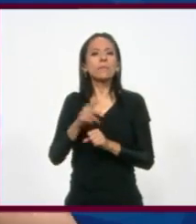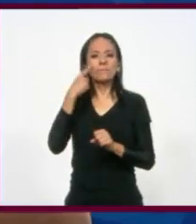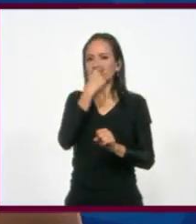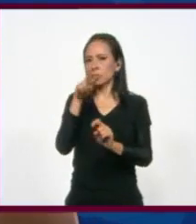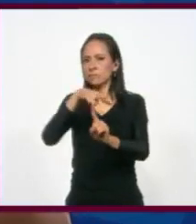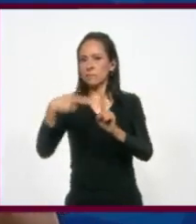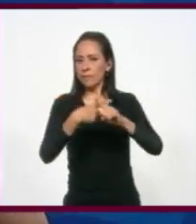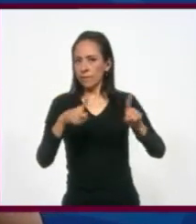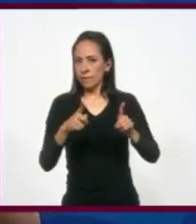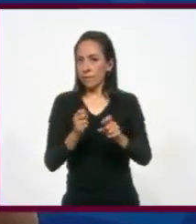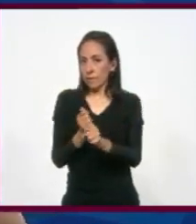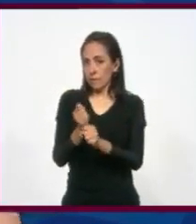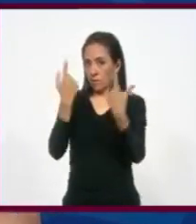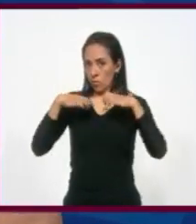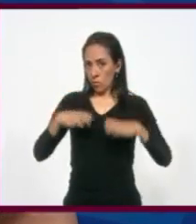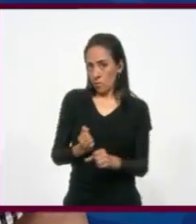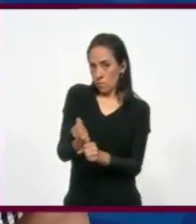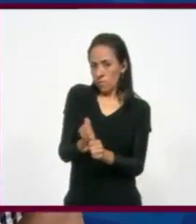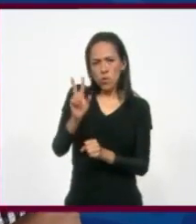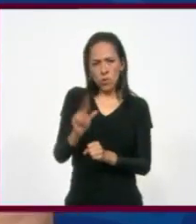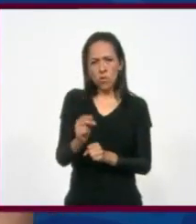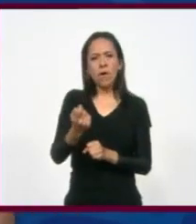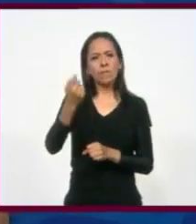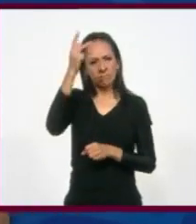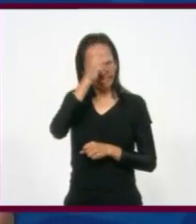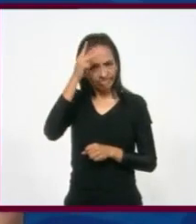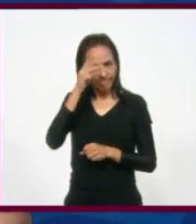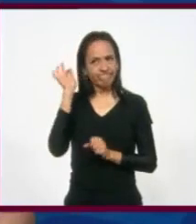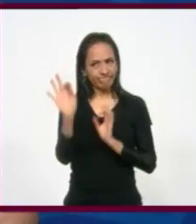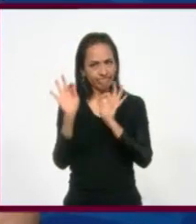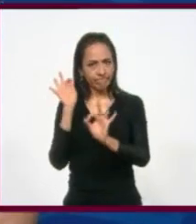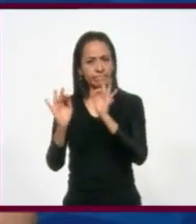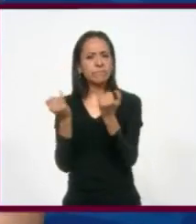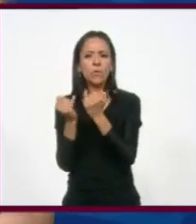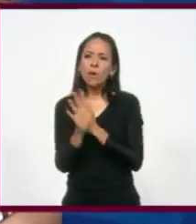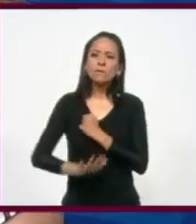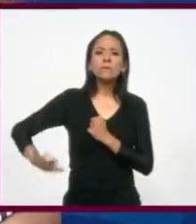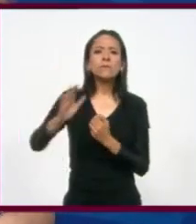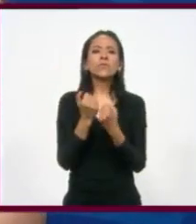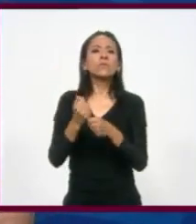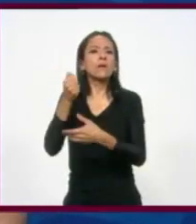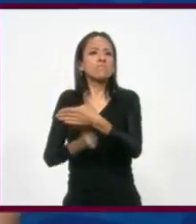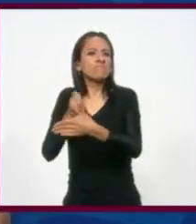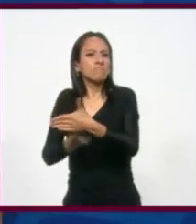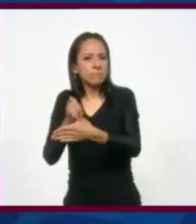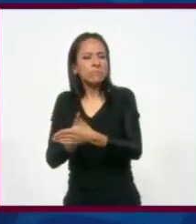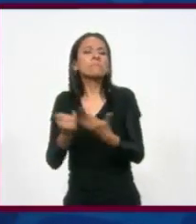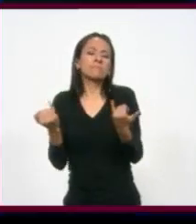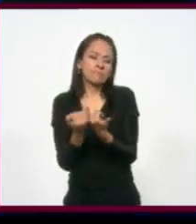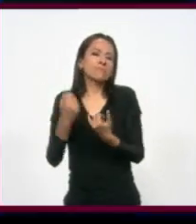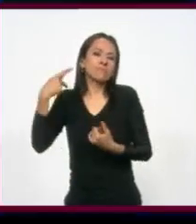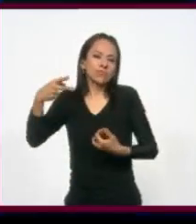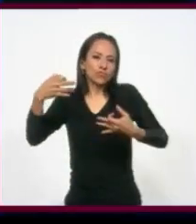sino la violencia psicológica o la violencia que ejerce la misma presión social y claro, desde el cierto humor